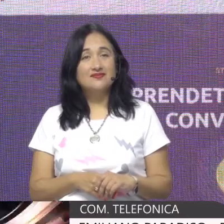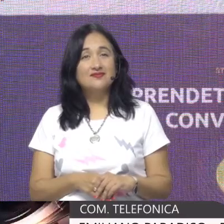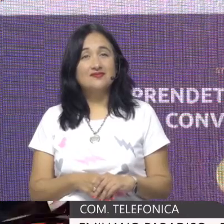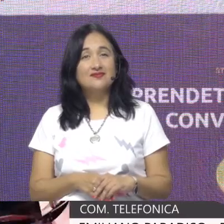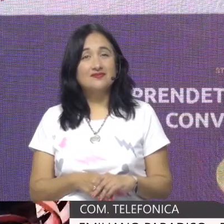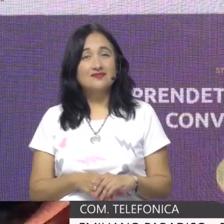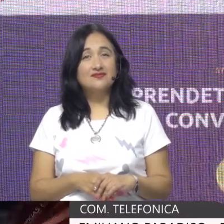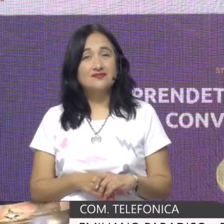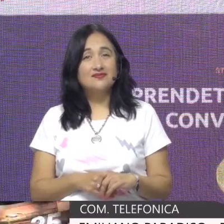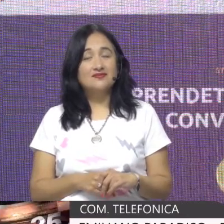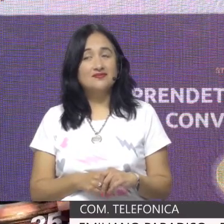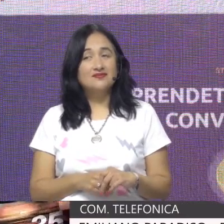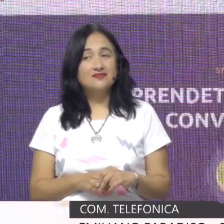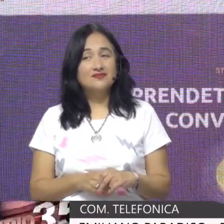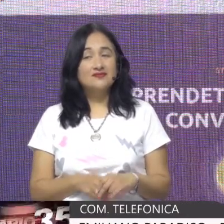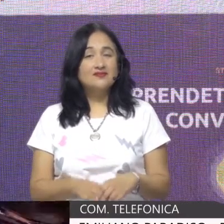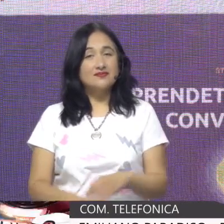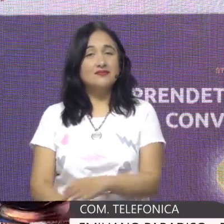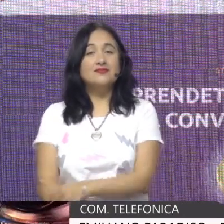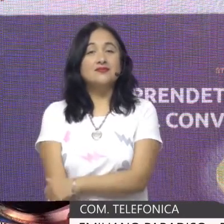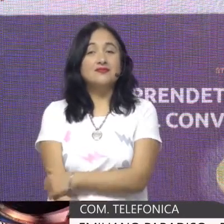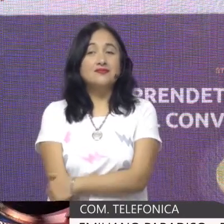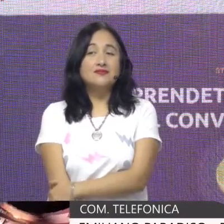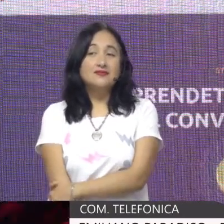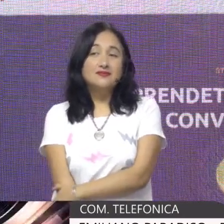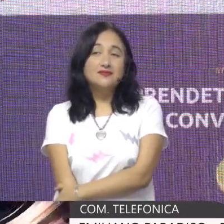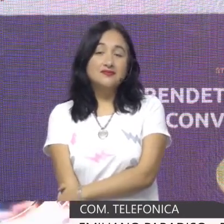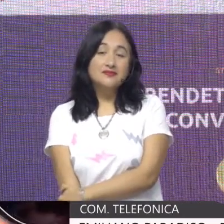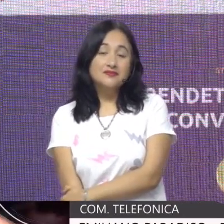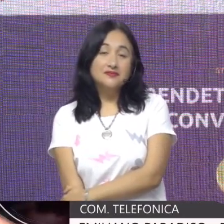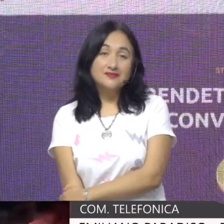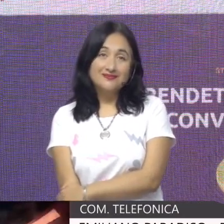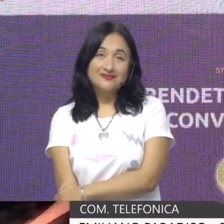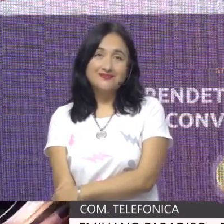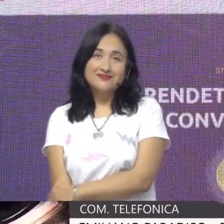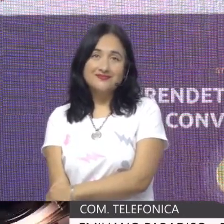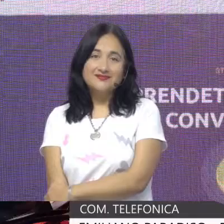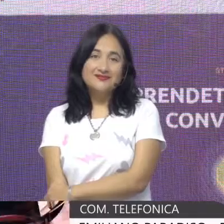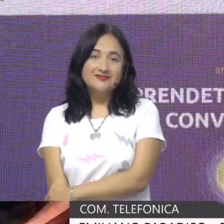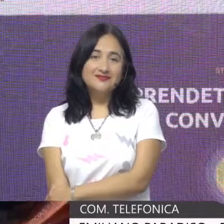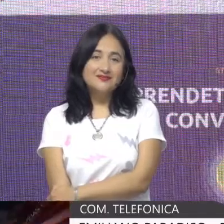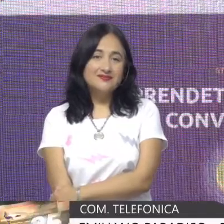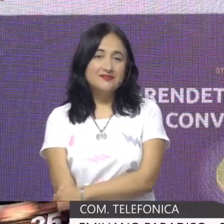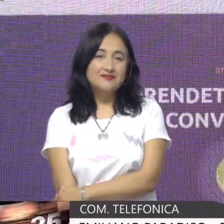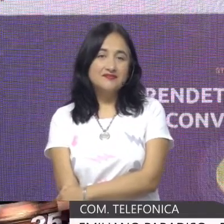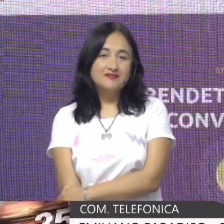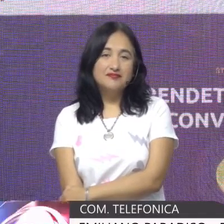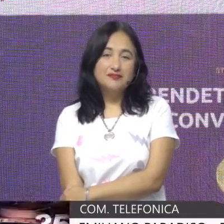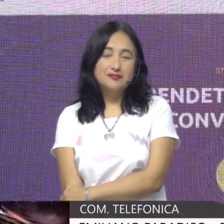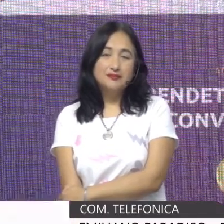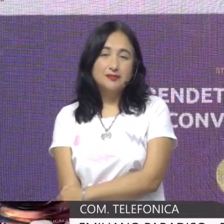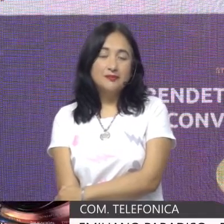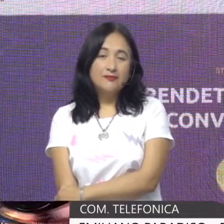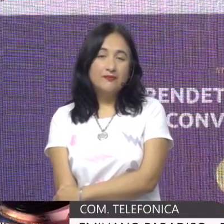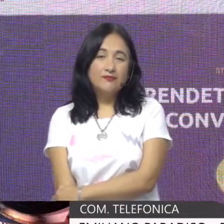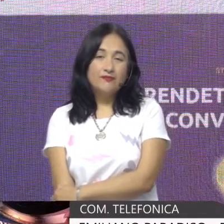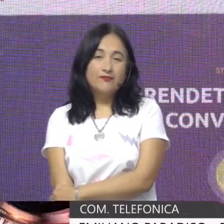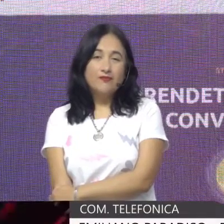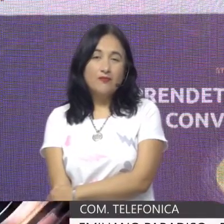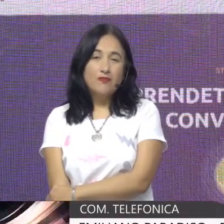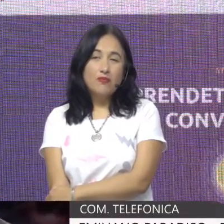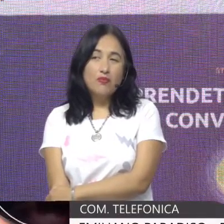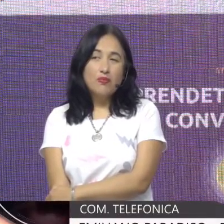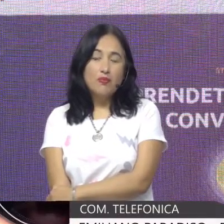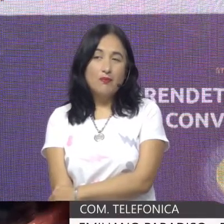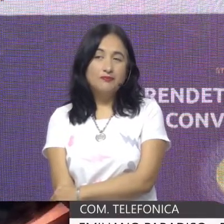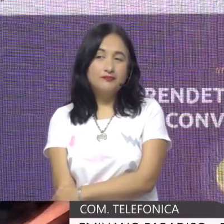consigna. Como siempre decimos, tenemos que acostumbrarnos a vivir de esta manera, poder innovar, poder generar estas alternativas. Nos permite